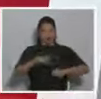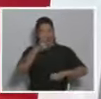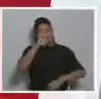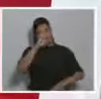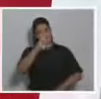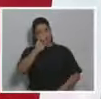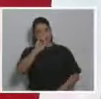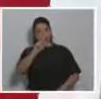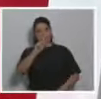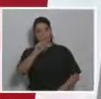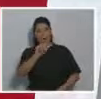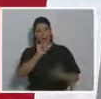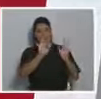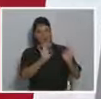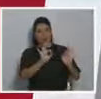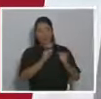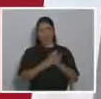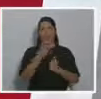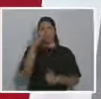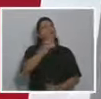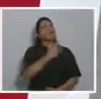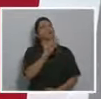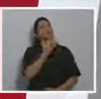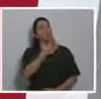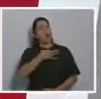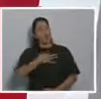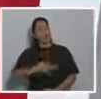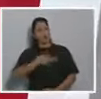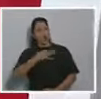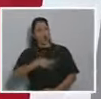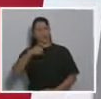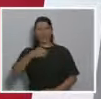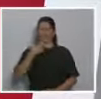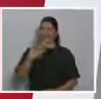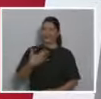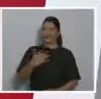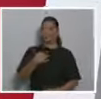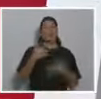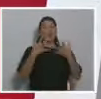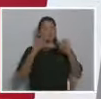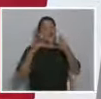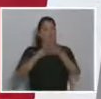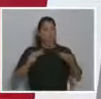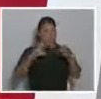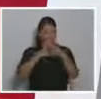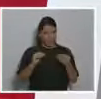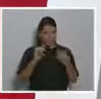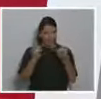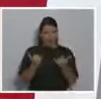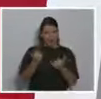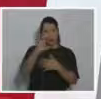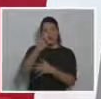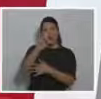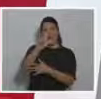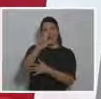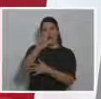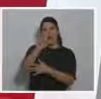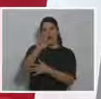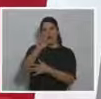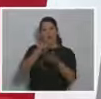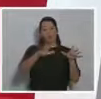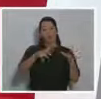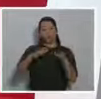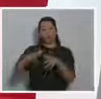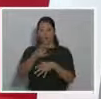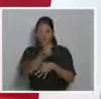está? ¿Y usted? Muy bien, qué lindo color de corbata anda hoy. Gracias. Quiero contarles que mientras separa los billetes Don Olman y Marito empieza a